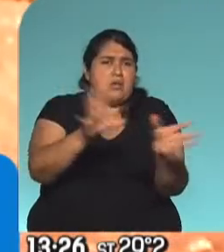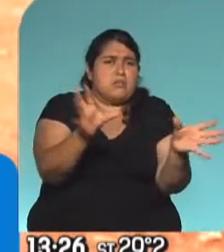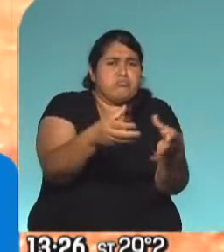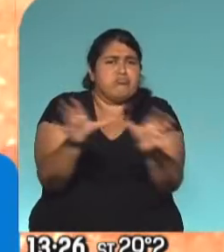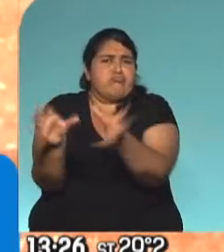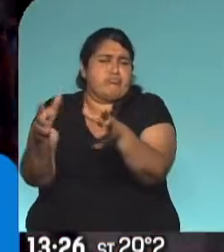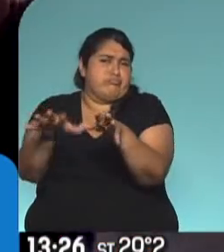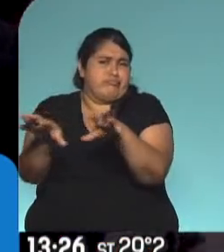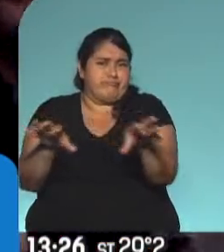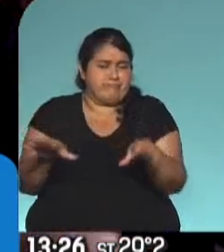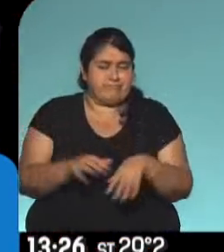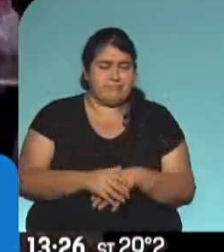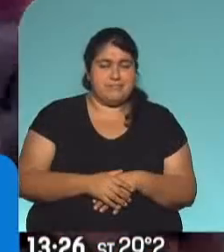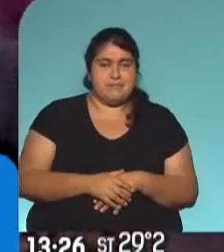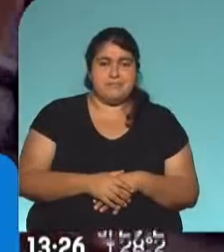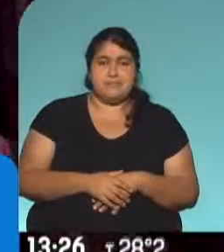alcance.